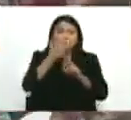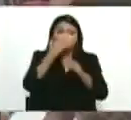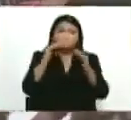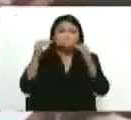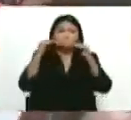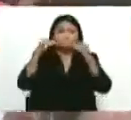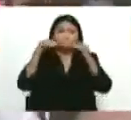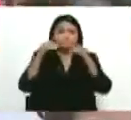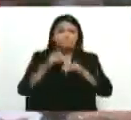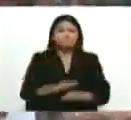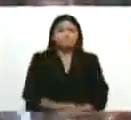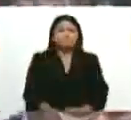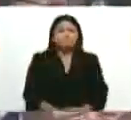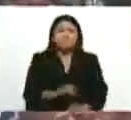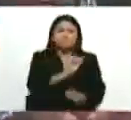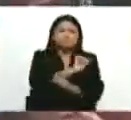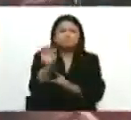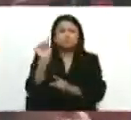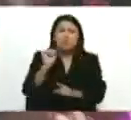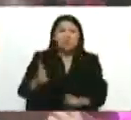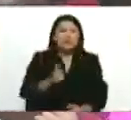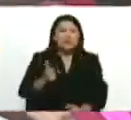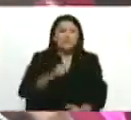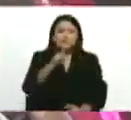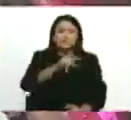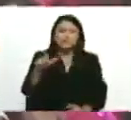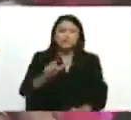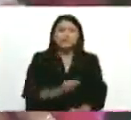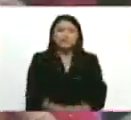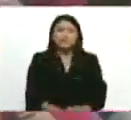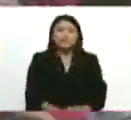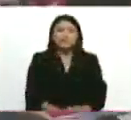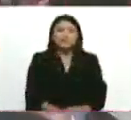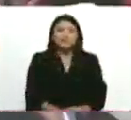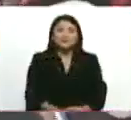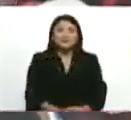para reclamarle a quien tenga que reclamarle.